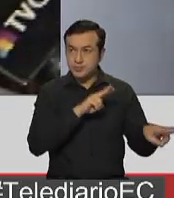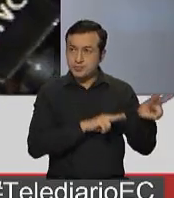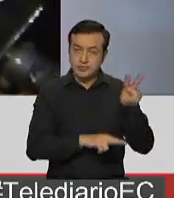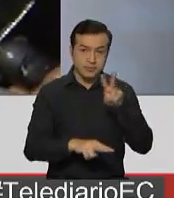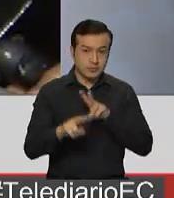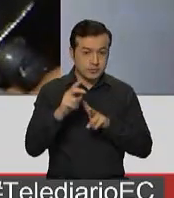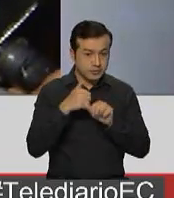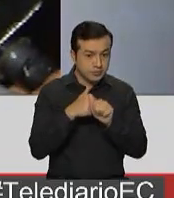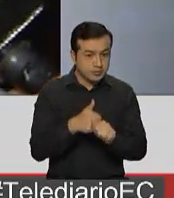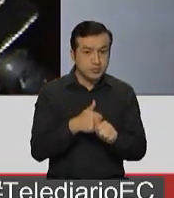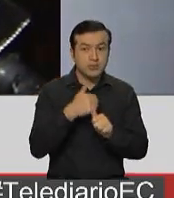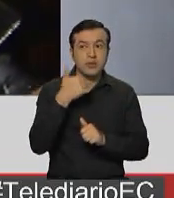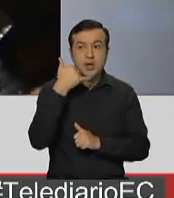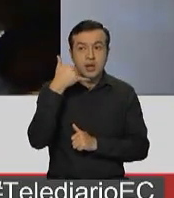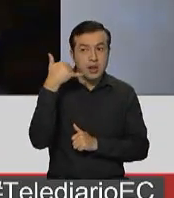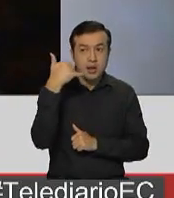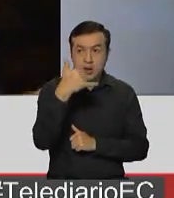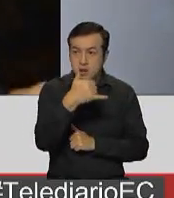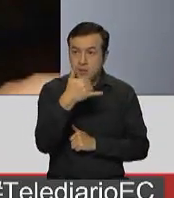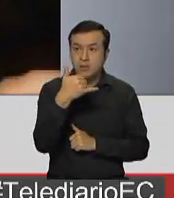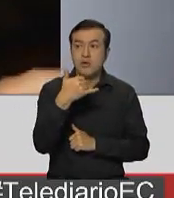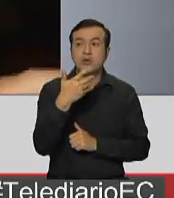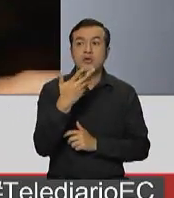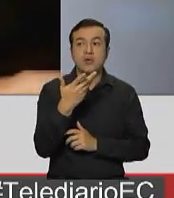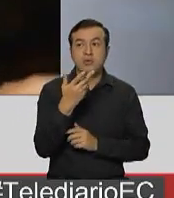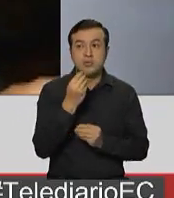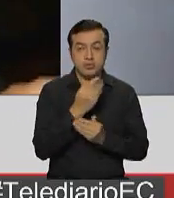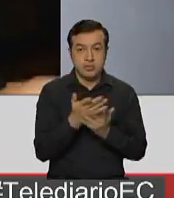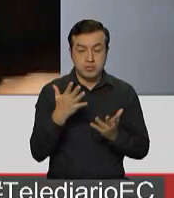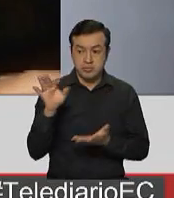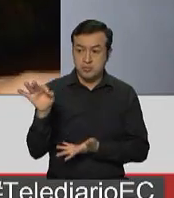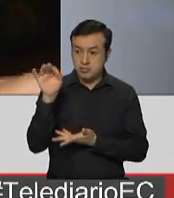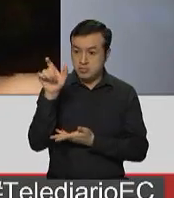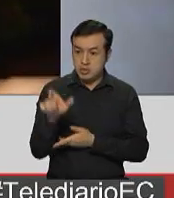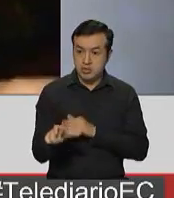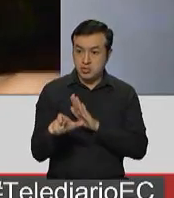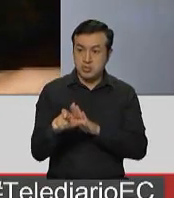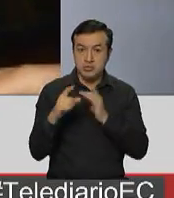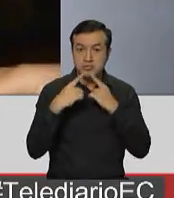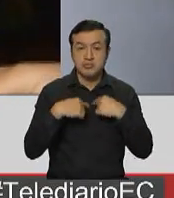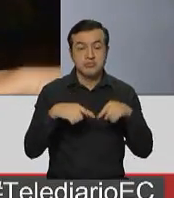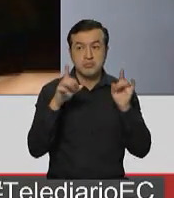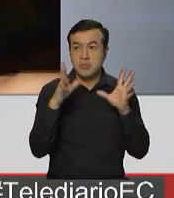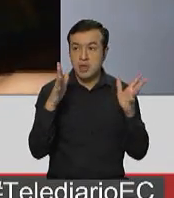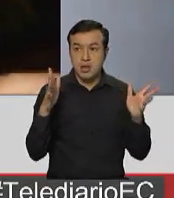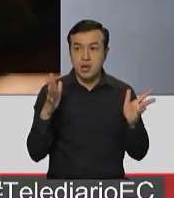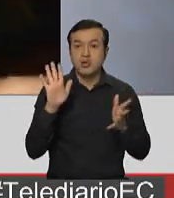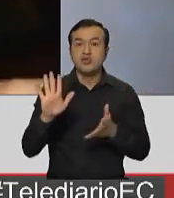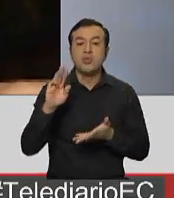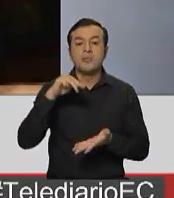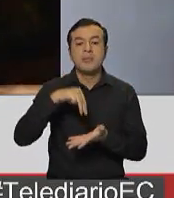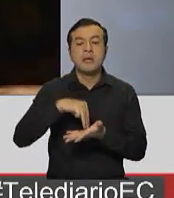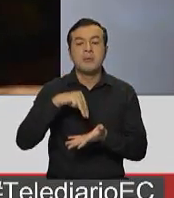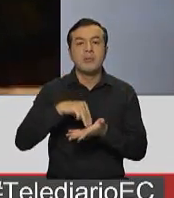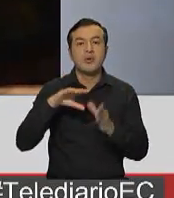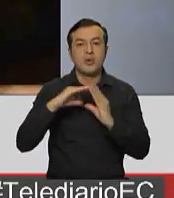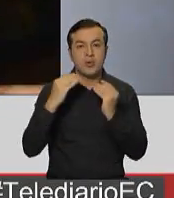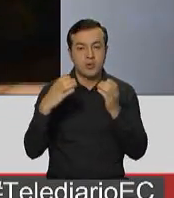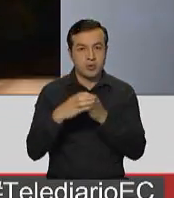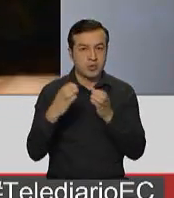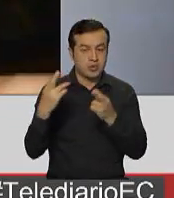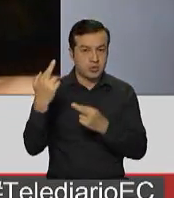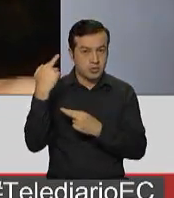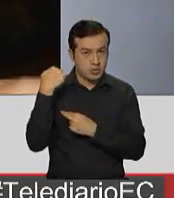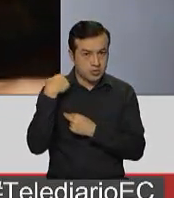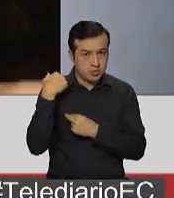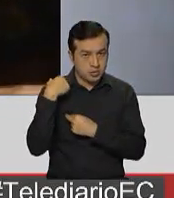seguimientos, escuchas telefónicas, mensajes, y sobre mi representado no se dijo absolutamente nada, simplemente por ser miembro de la comisión que se encargaba